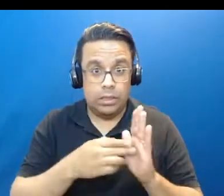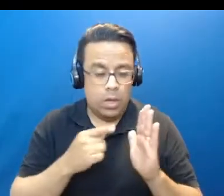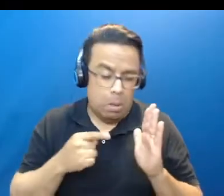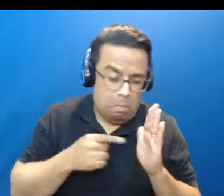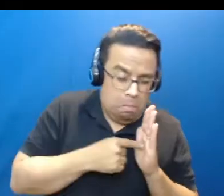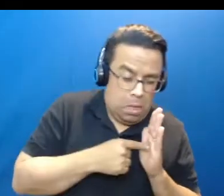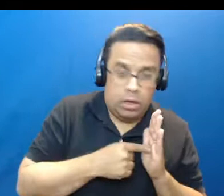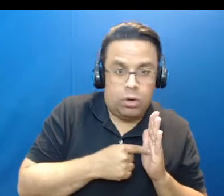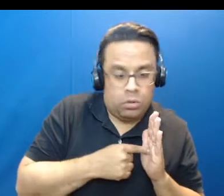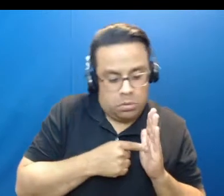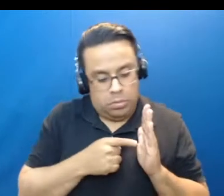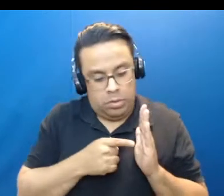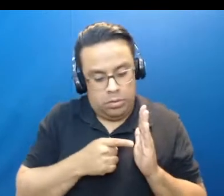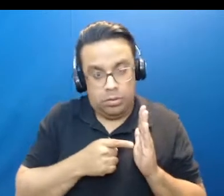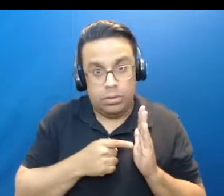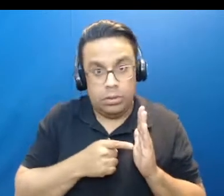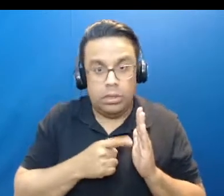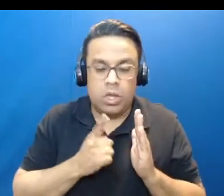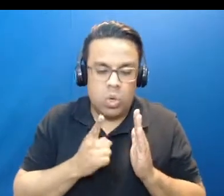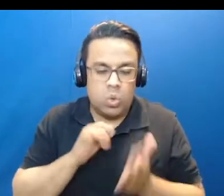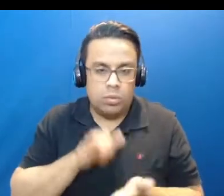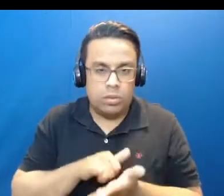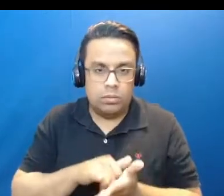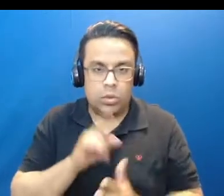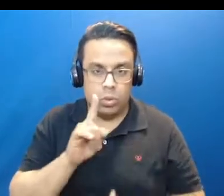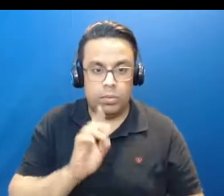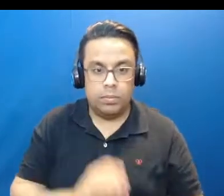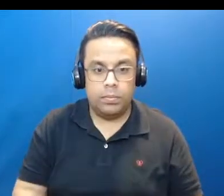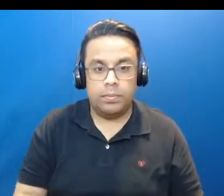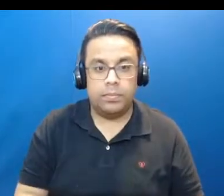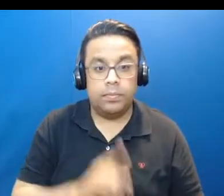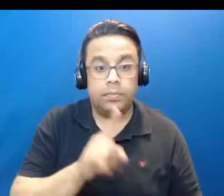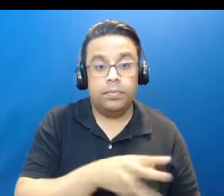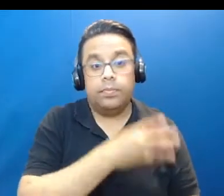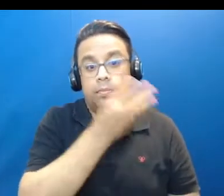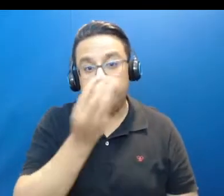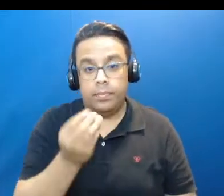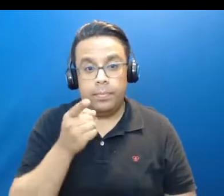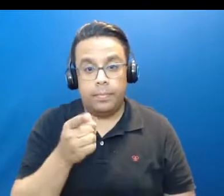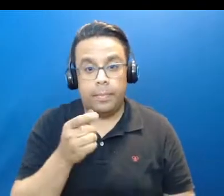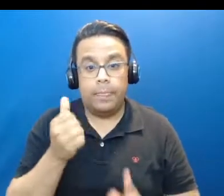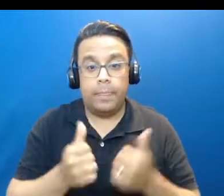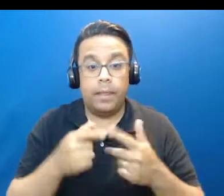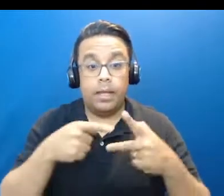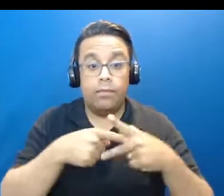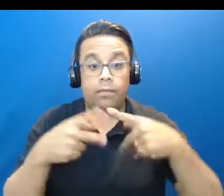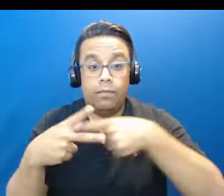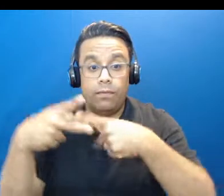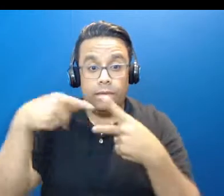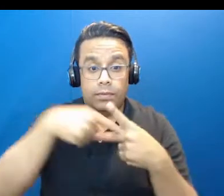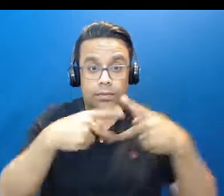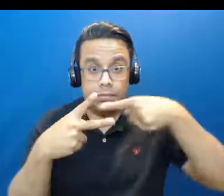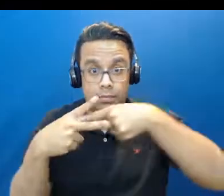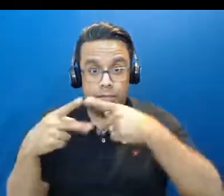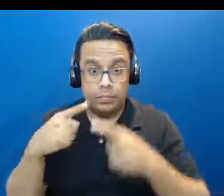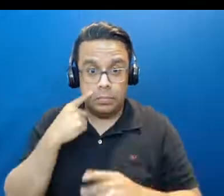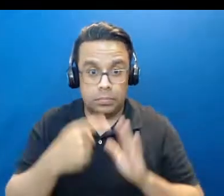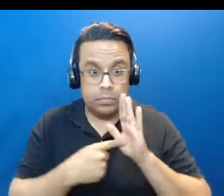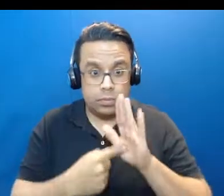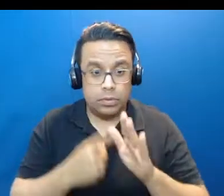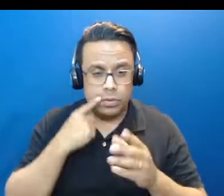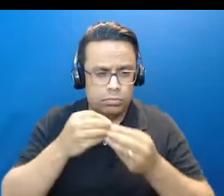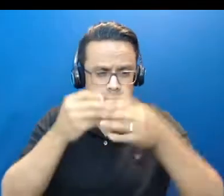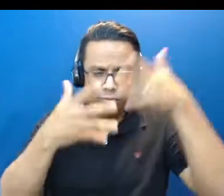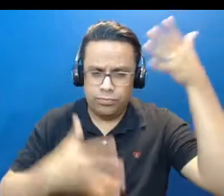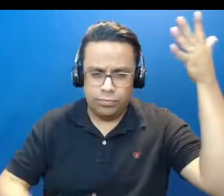también. Vamos a dejar eso por defecto y pasamos al segundo grupo, que son las flechas. AutoCAD me ofrece un gran